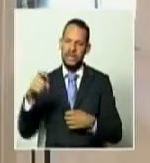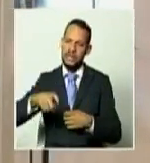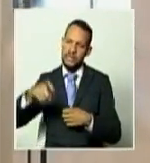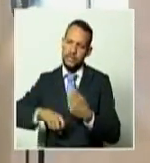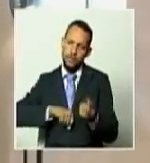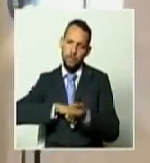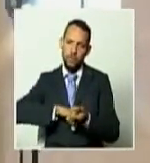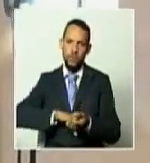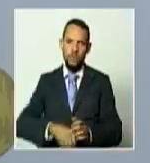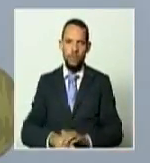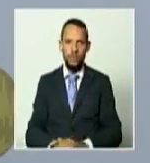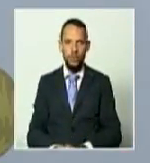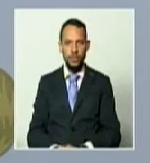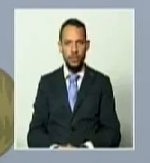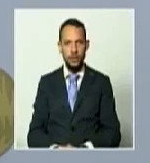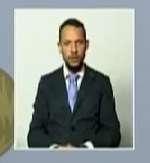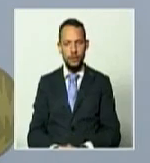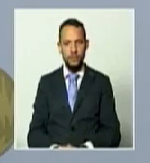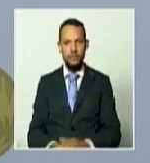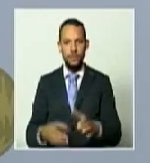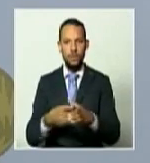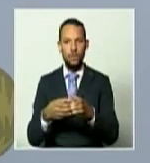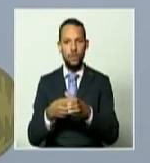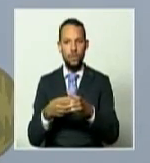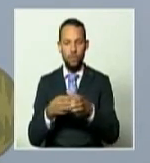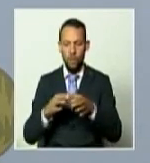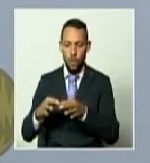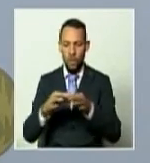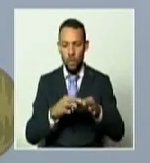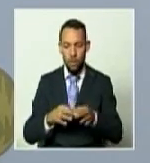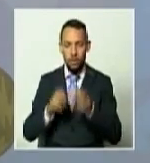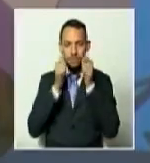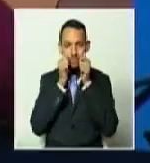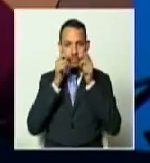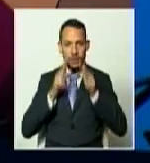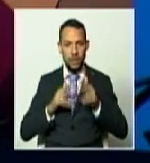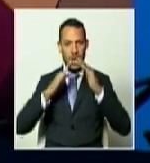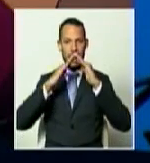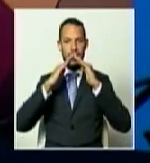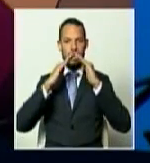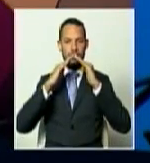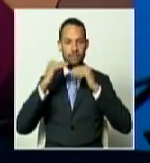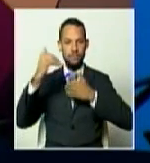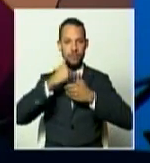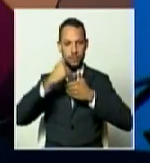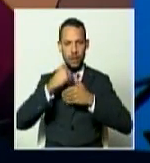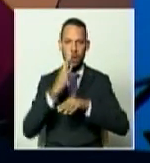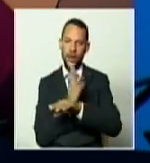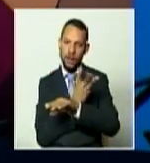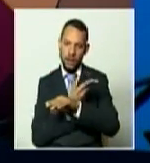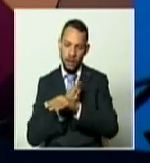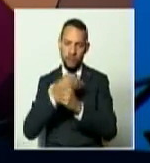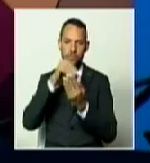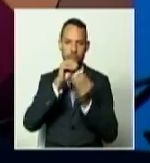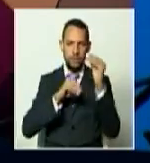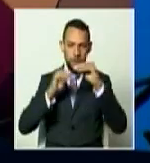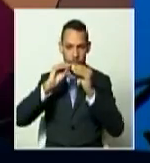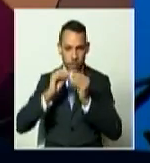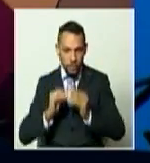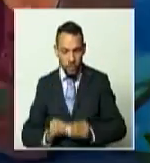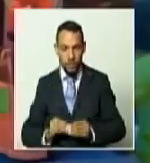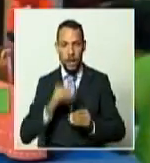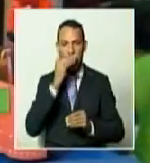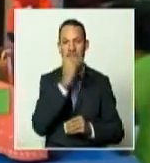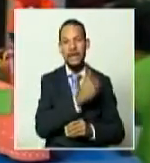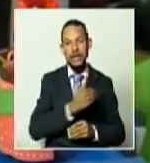necesitan. La sede de Lazos Humanos es una acogedora casa donde capacitan en labores manuales a madres de niños con enfermedades de